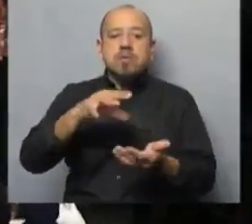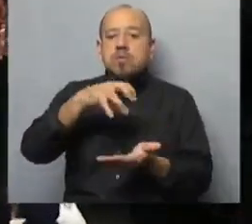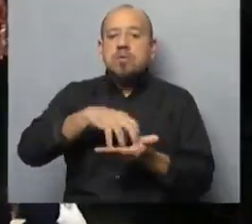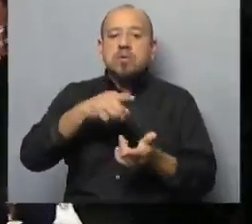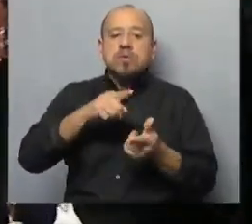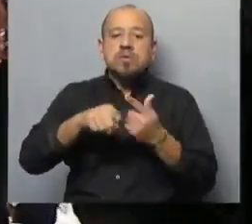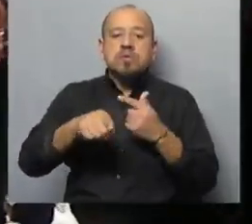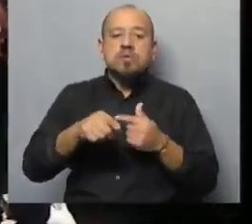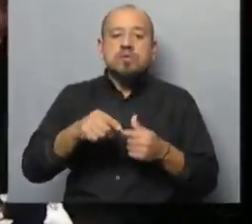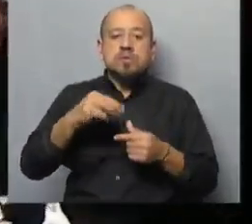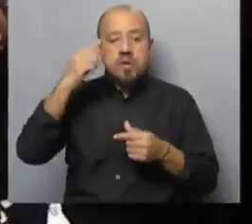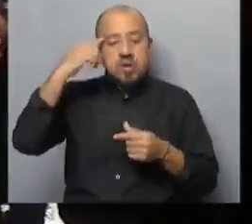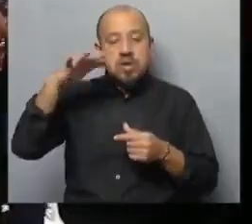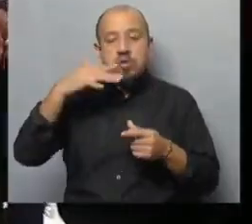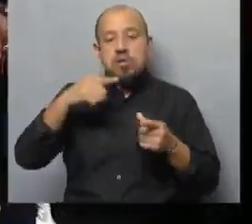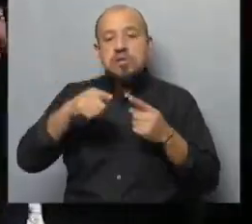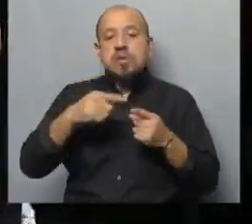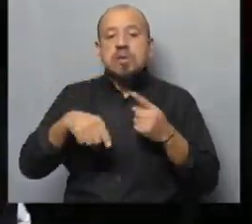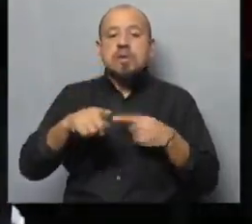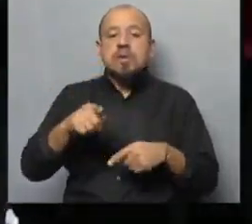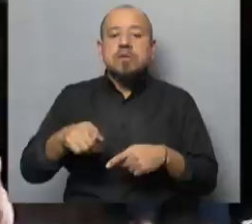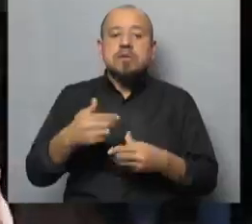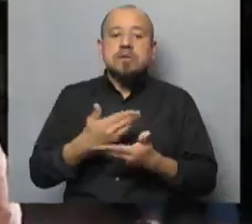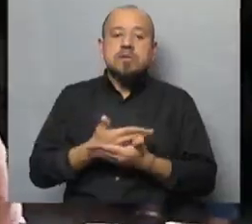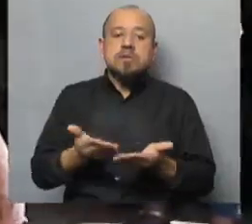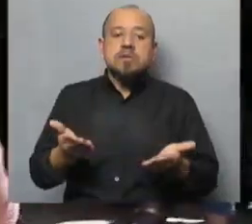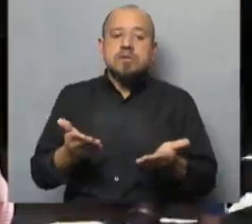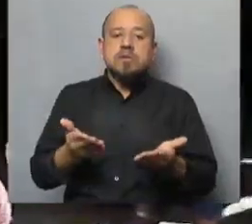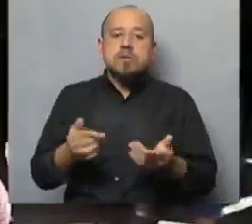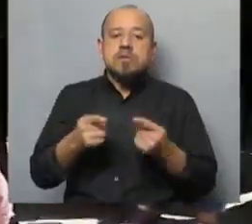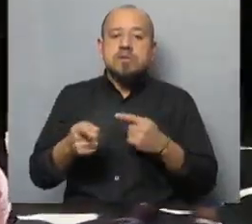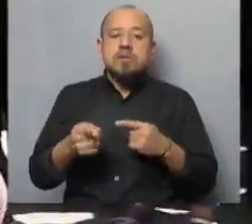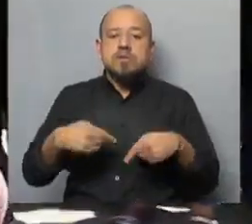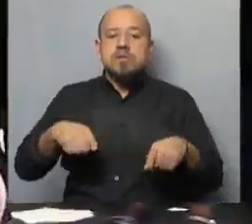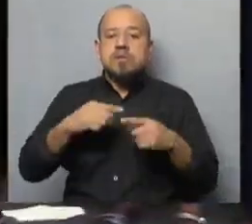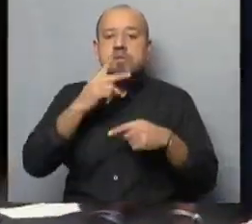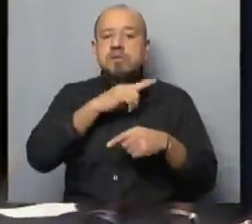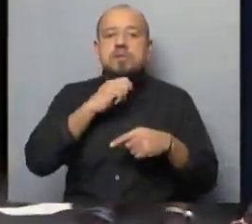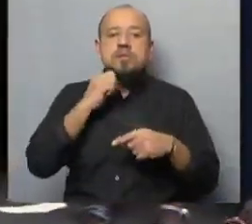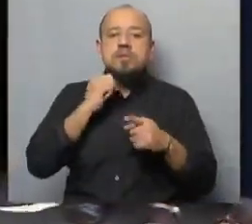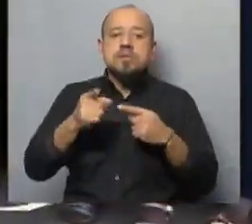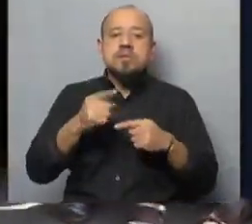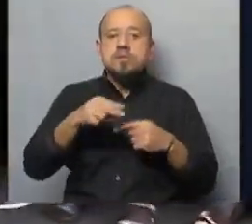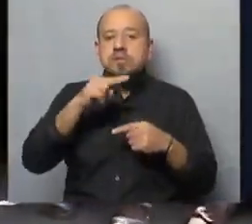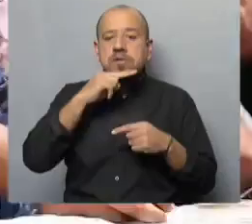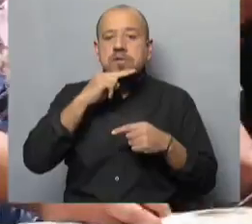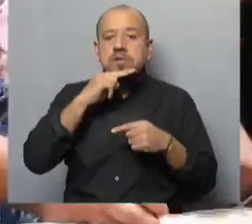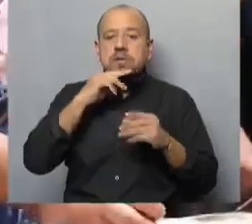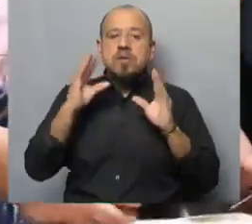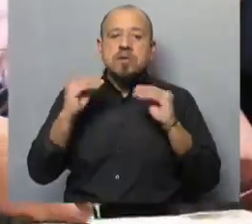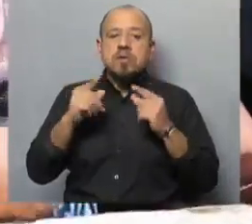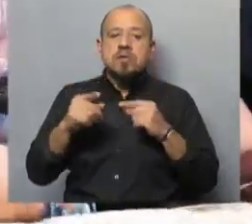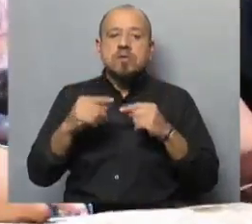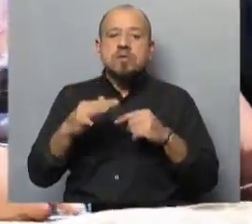ejecutaron a la adolescente reportes de prensa señalan además que las fuerzas israelíes detuvieron el viernes durante la noche al menos